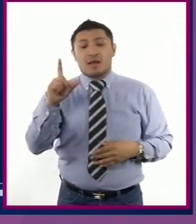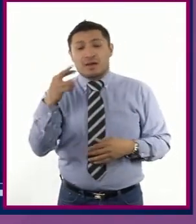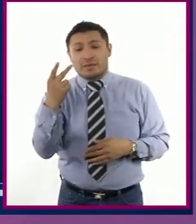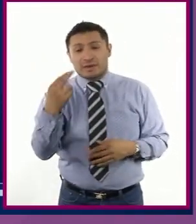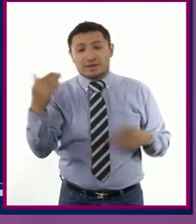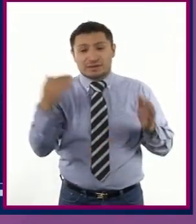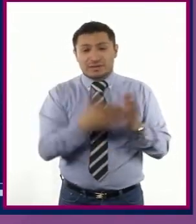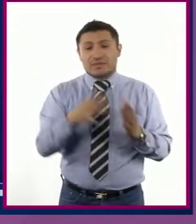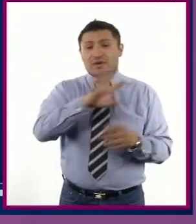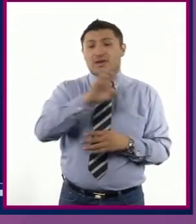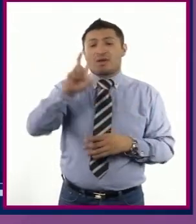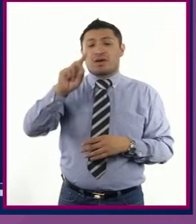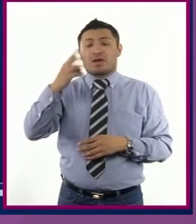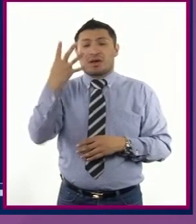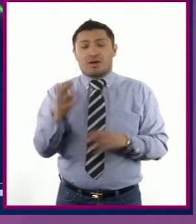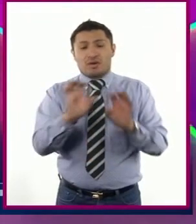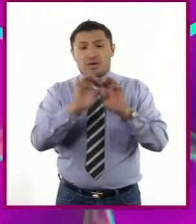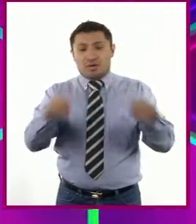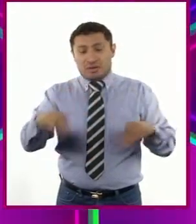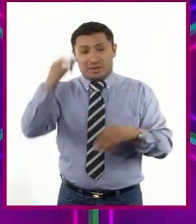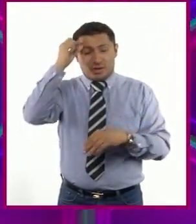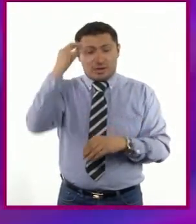25.434 centímetros cuadrados.